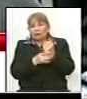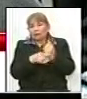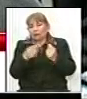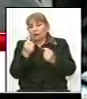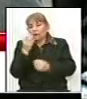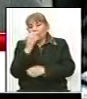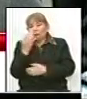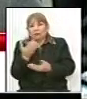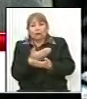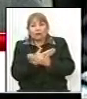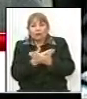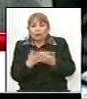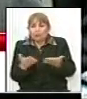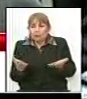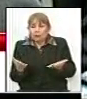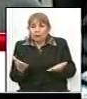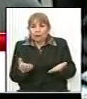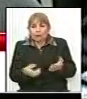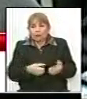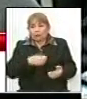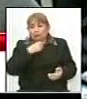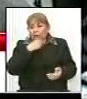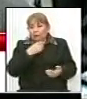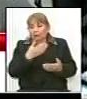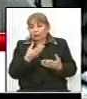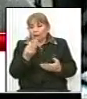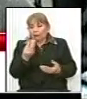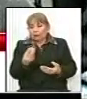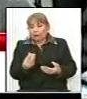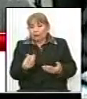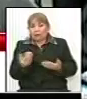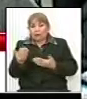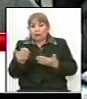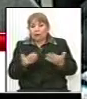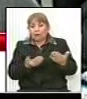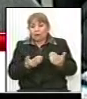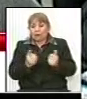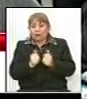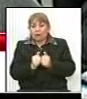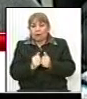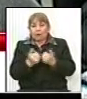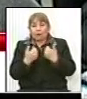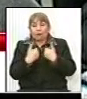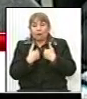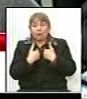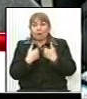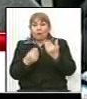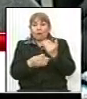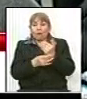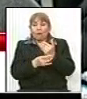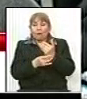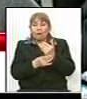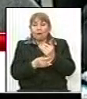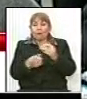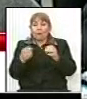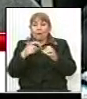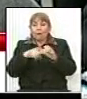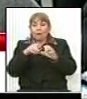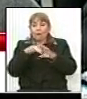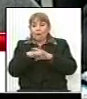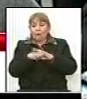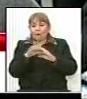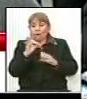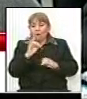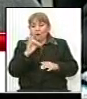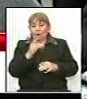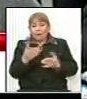emergencistas, porque no hay servicios de geriatría. Les mencioné que hay muy pocos servicios de geriatría, o tienen que ejercer como médicos internistas o médicos de emergencia,